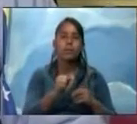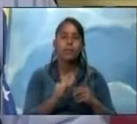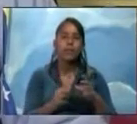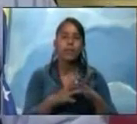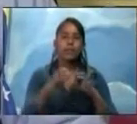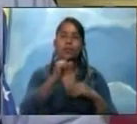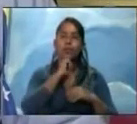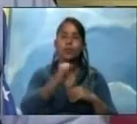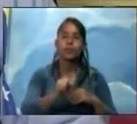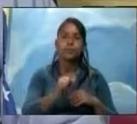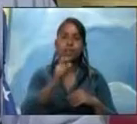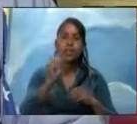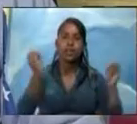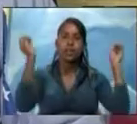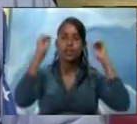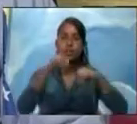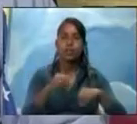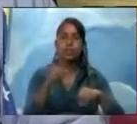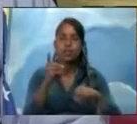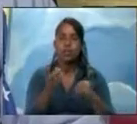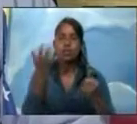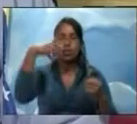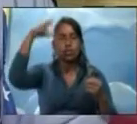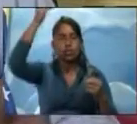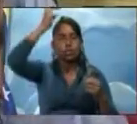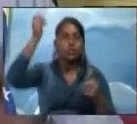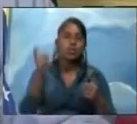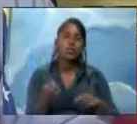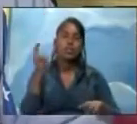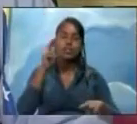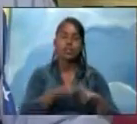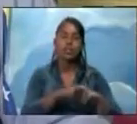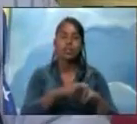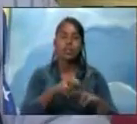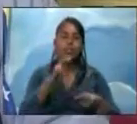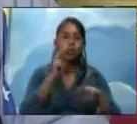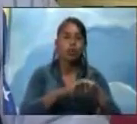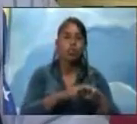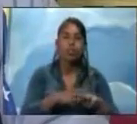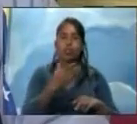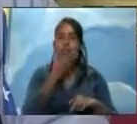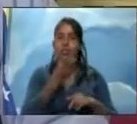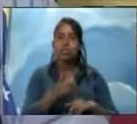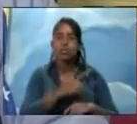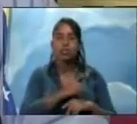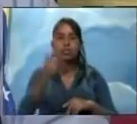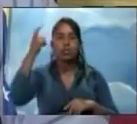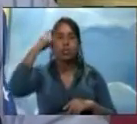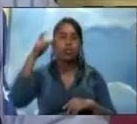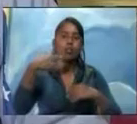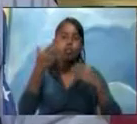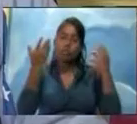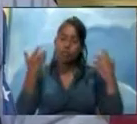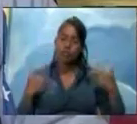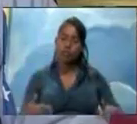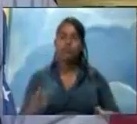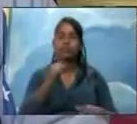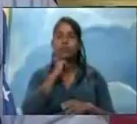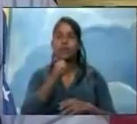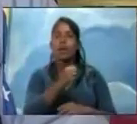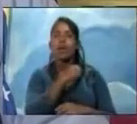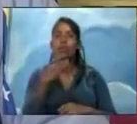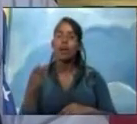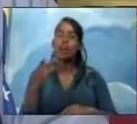tronos. Hasta que fueron puestos tronos y se sentó un anciano de día, cuyo vestido era blanco como la